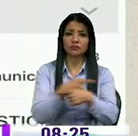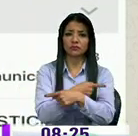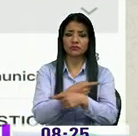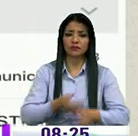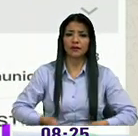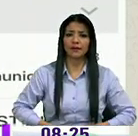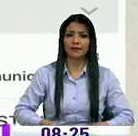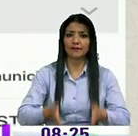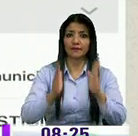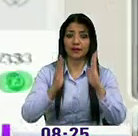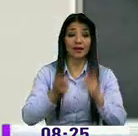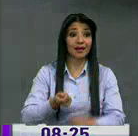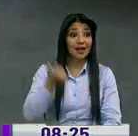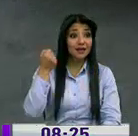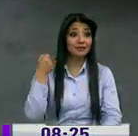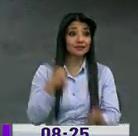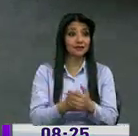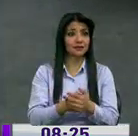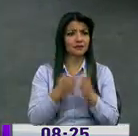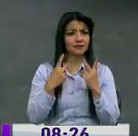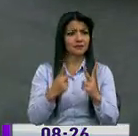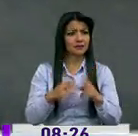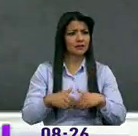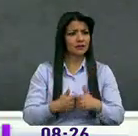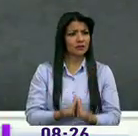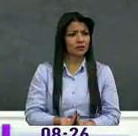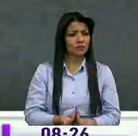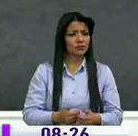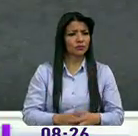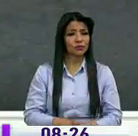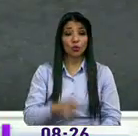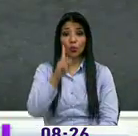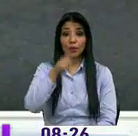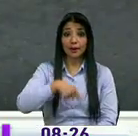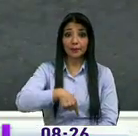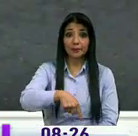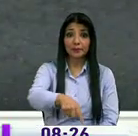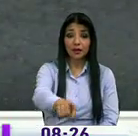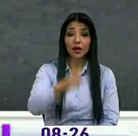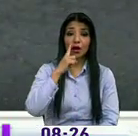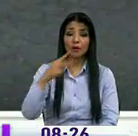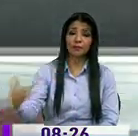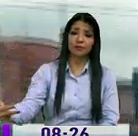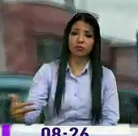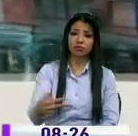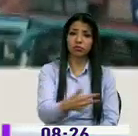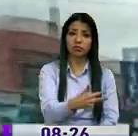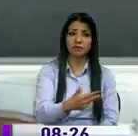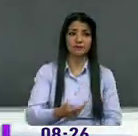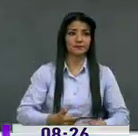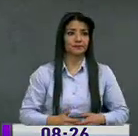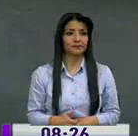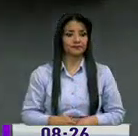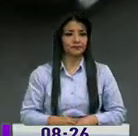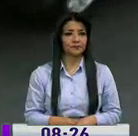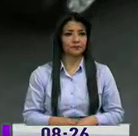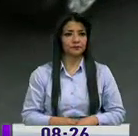lo que puede haber causado un accidente. ¡Qué irresponsables somos! Una vía, este señor se le ocurrió subirse por donde no debe. O sea,